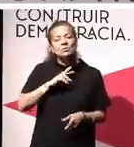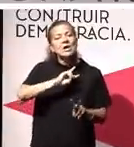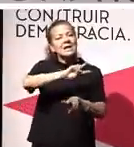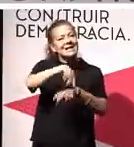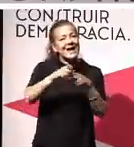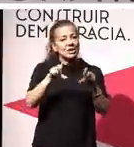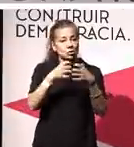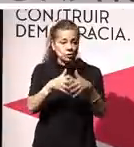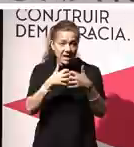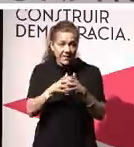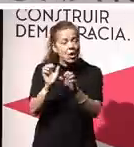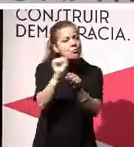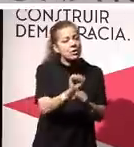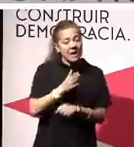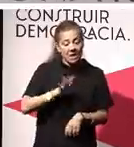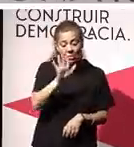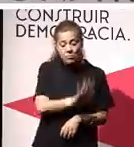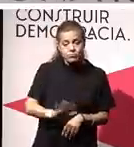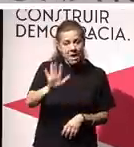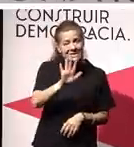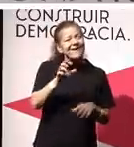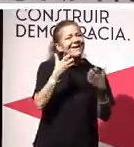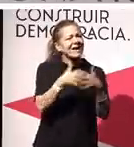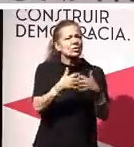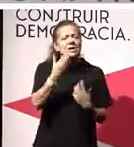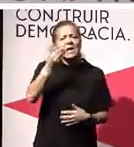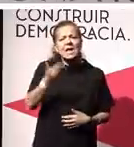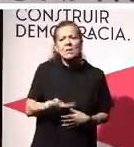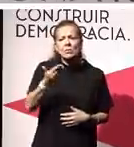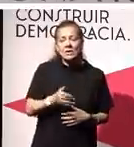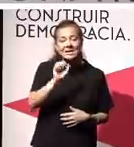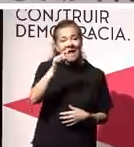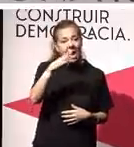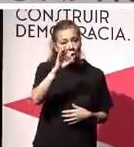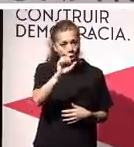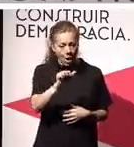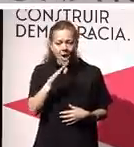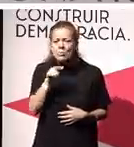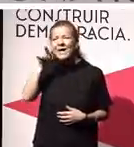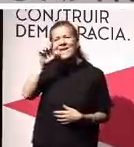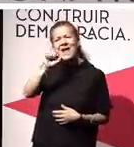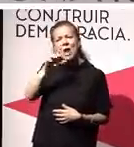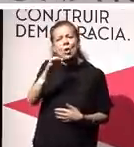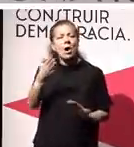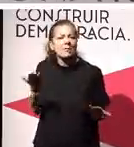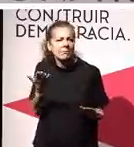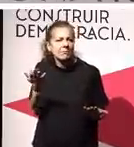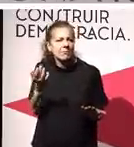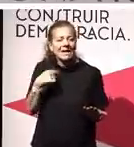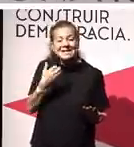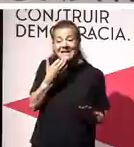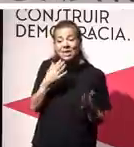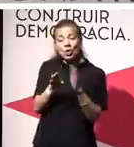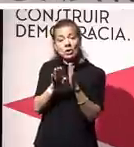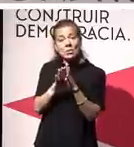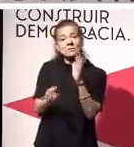reindustrializar, protegiendo en nuestro país industrias tan importantes como la de Alcoa, porque lo que se juega en Alcoa, compañeros y compañeras, es si vamos a